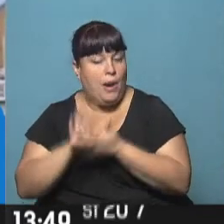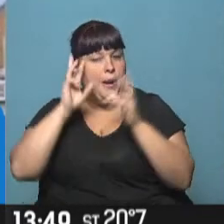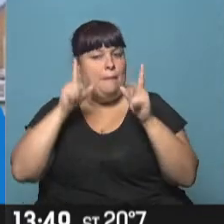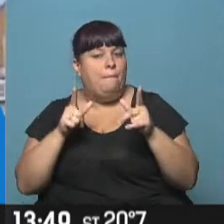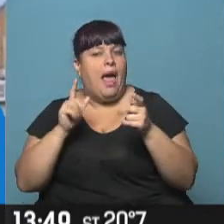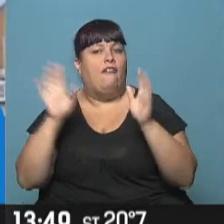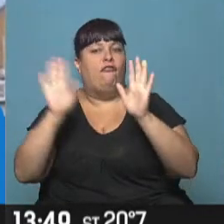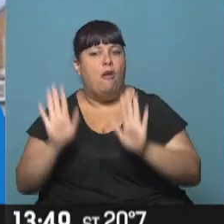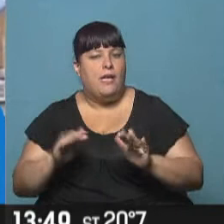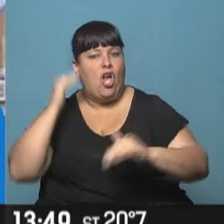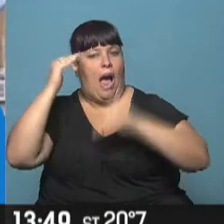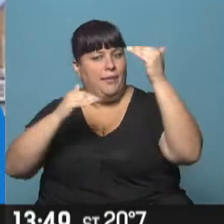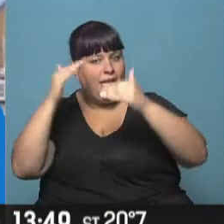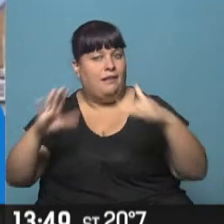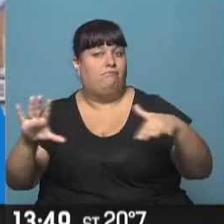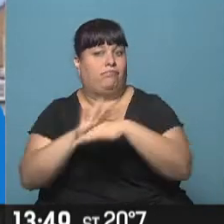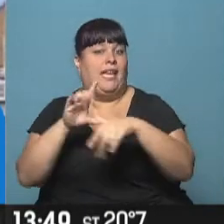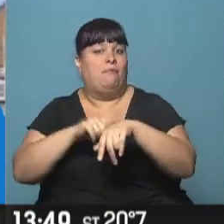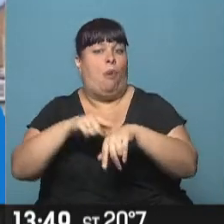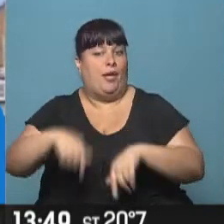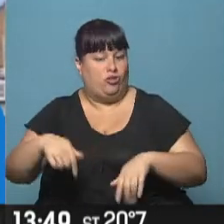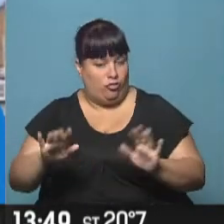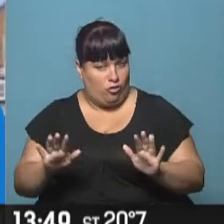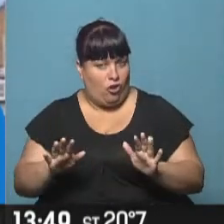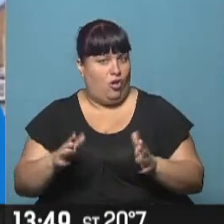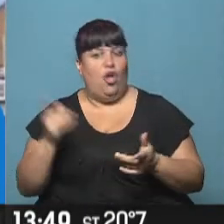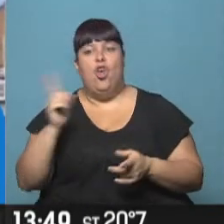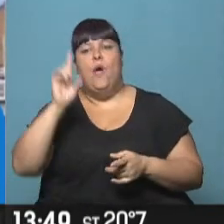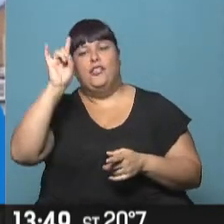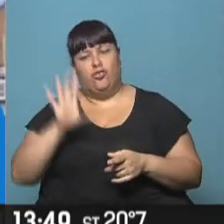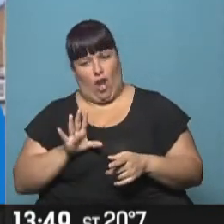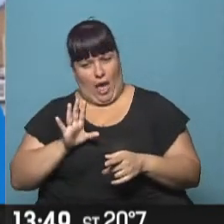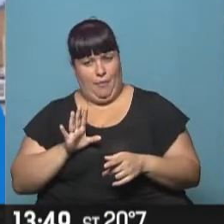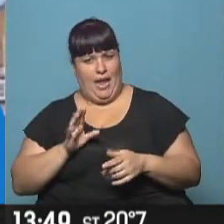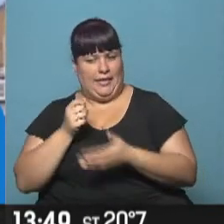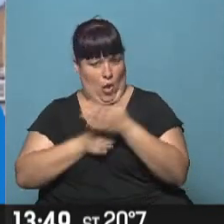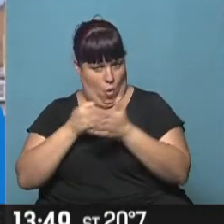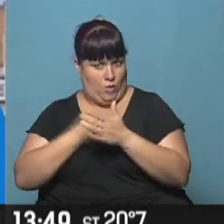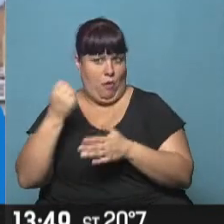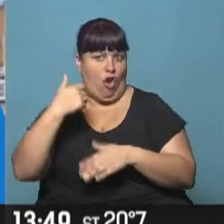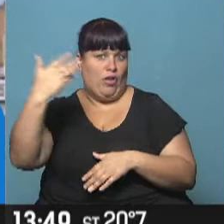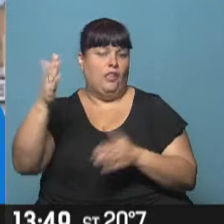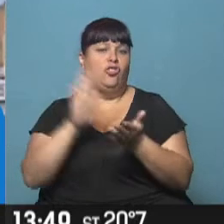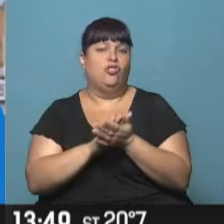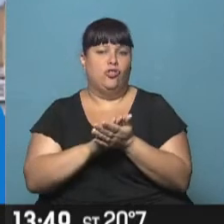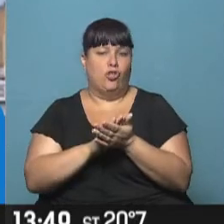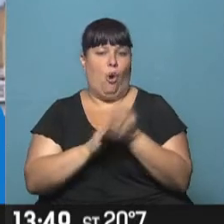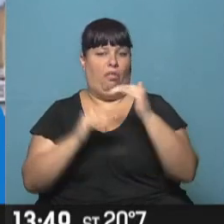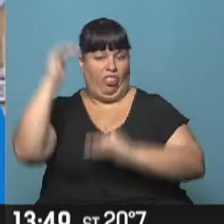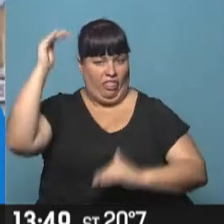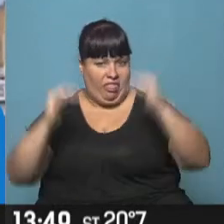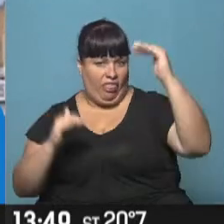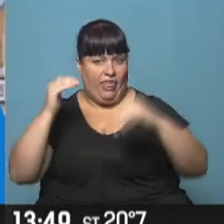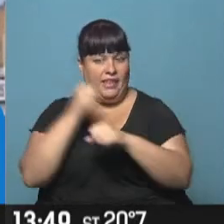de formación y capacitación acorde al tiempo que vivimos, dado que no solo tenemos desafíos grandes en materia de desigualdad en el